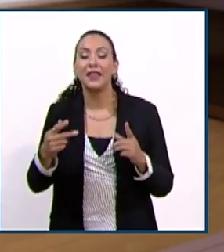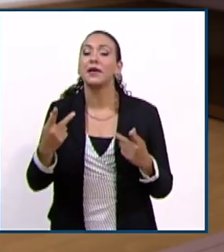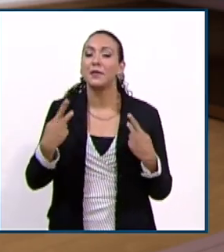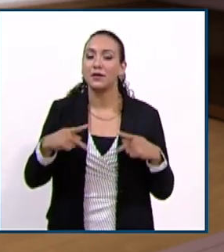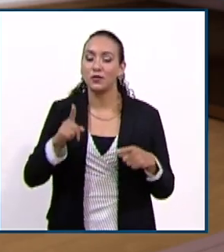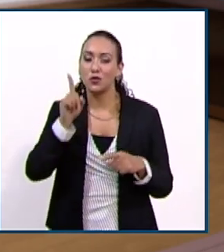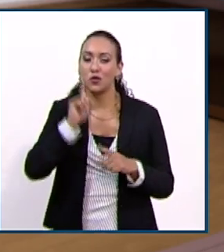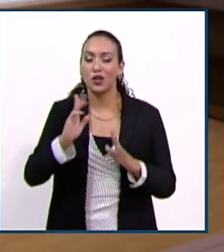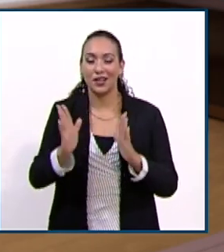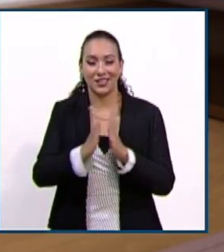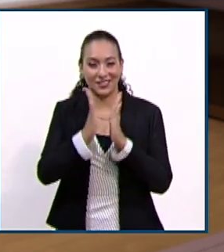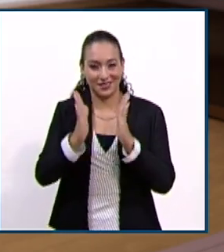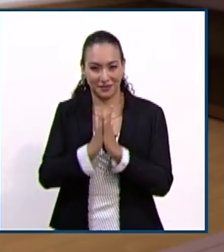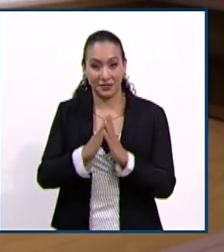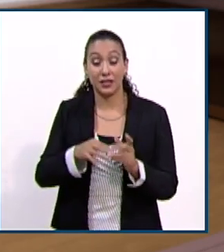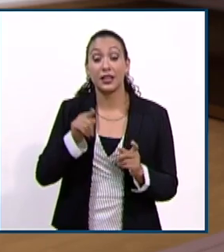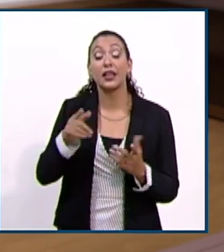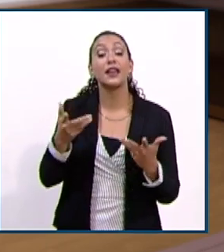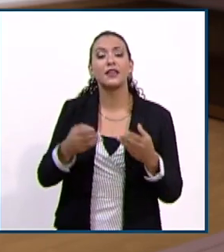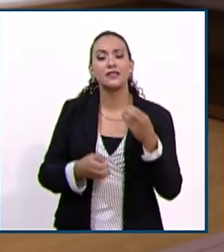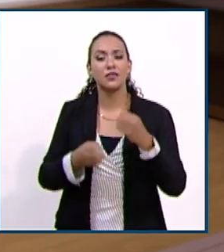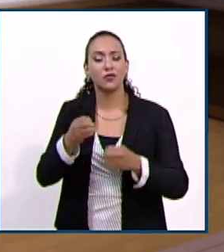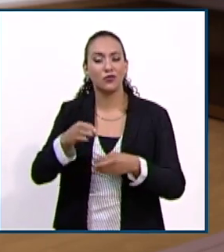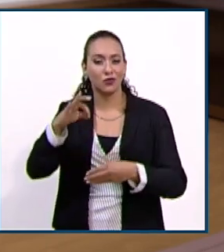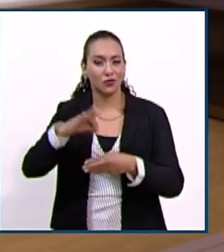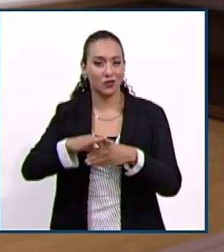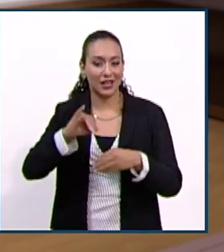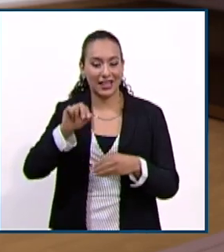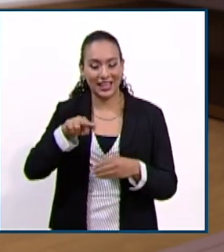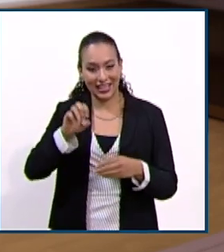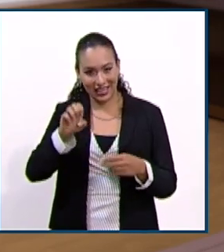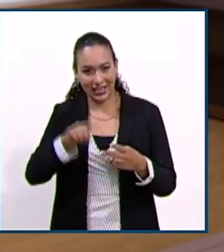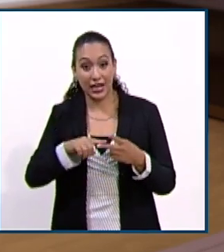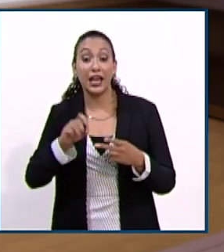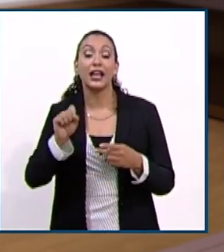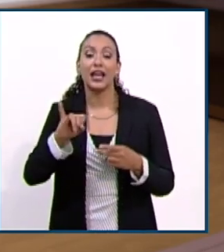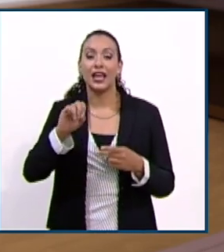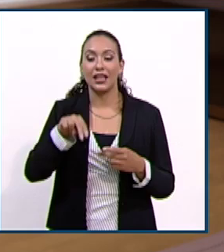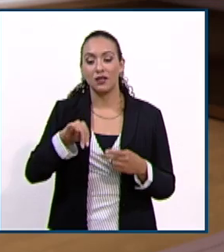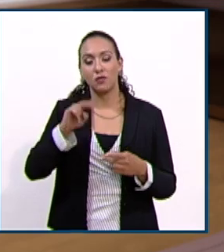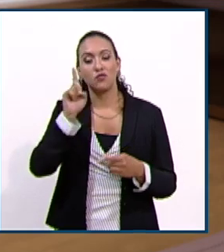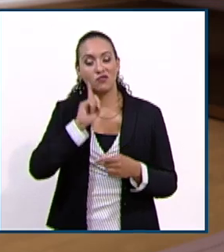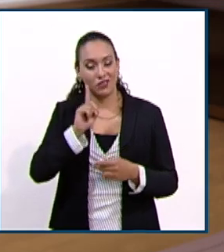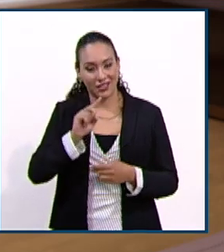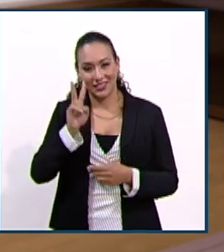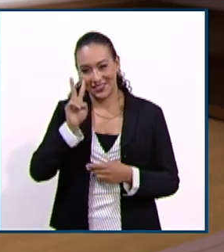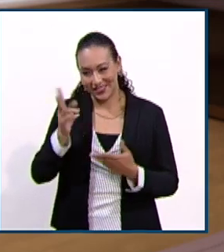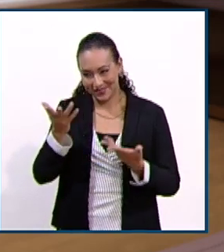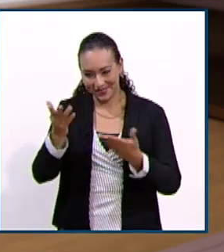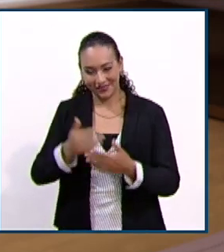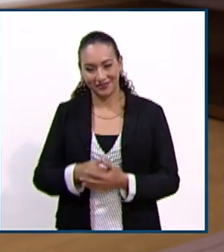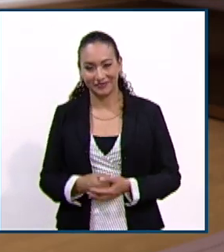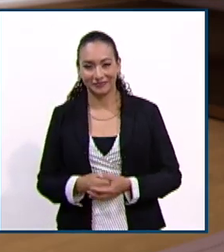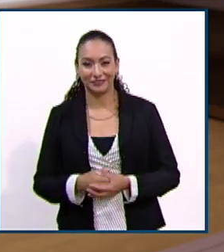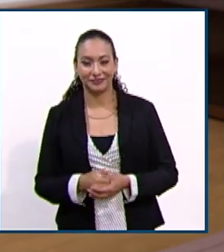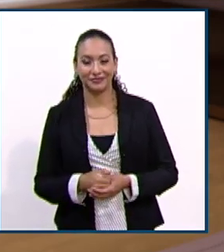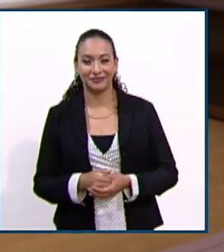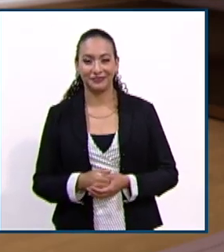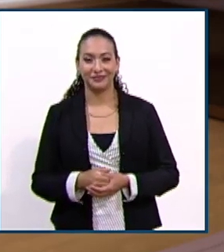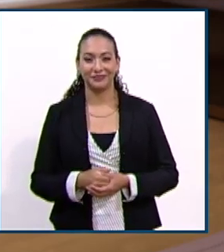las Mujeres que organizaron el Tribunal Electoral, el INE e INMujeres. Adelante, Juan Carlos, con tu reporte.